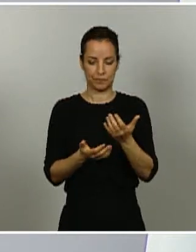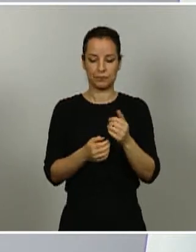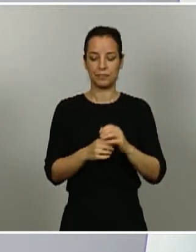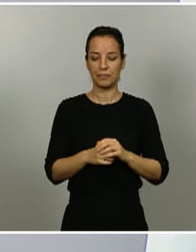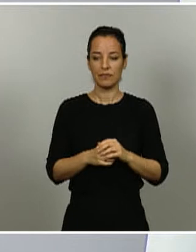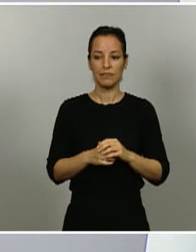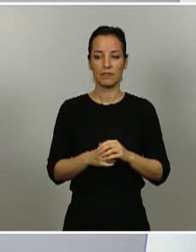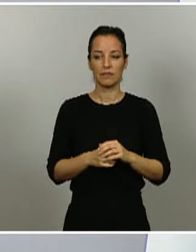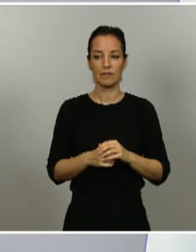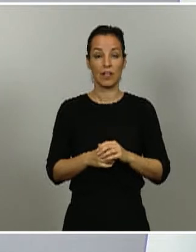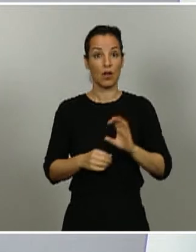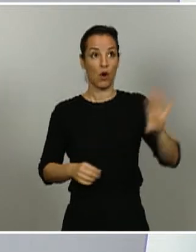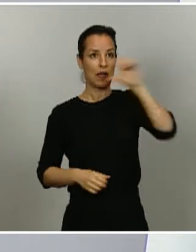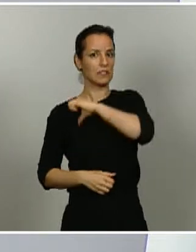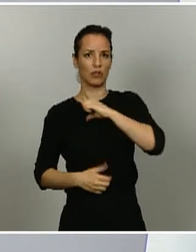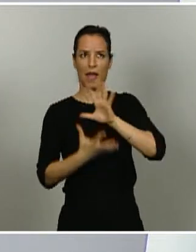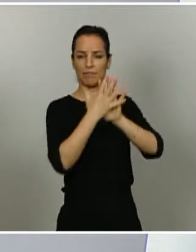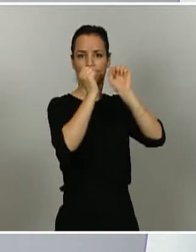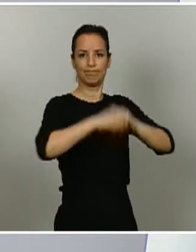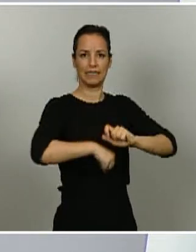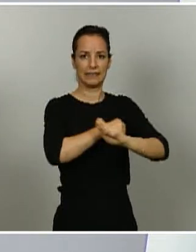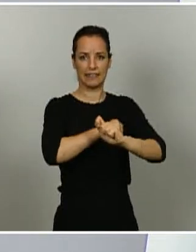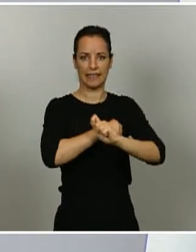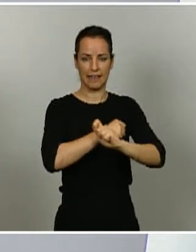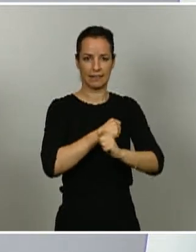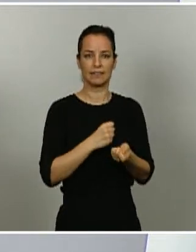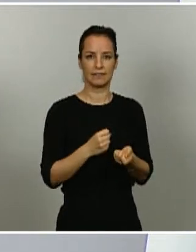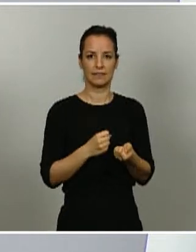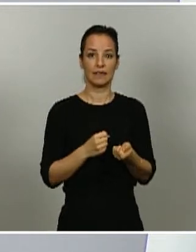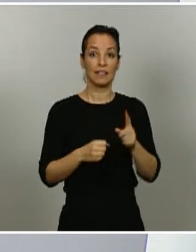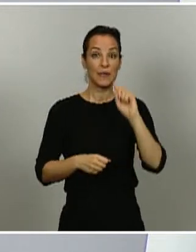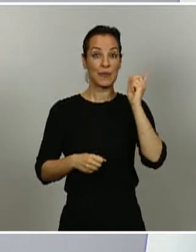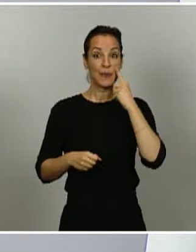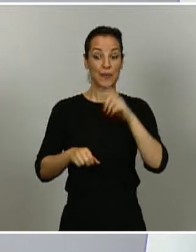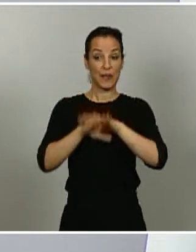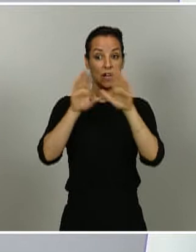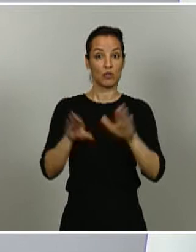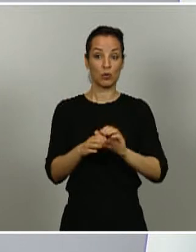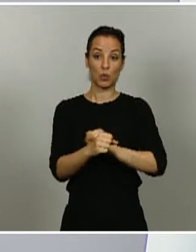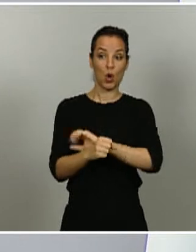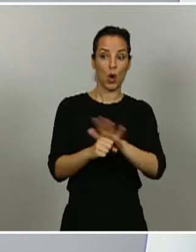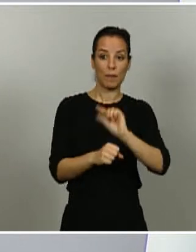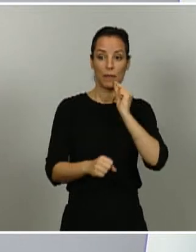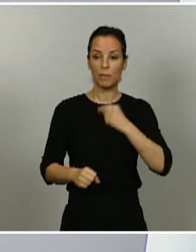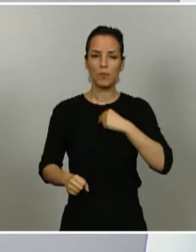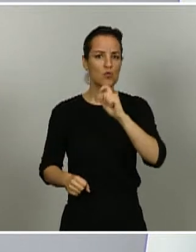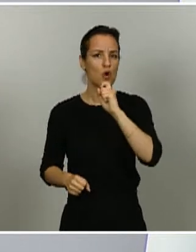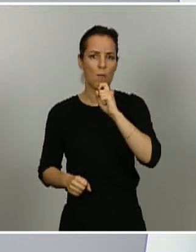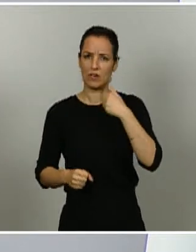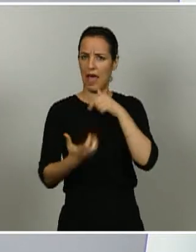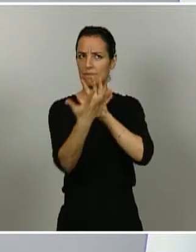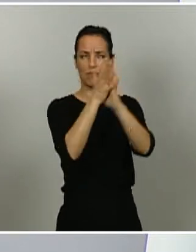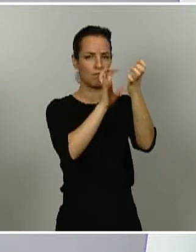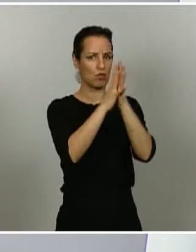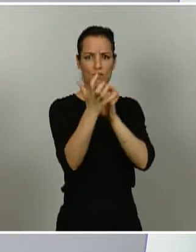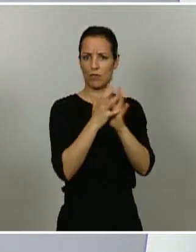las comunidades autónomas sobre cómo proceder a la hora de diagnosticar el COVID-19. Son estrategias que indican que hay que